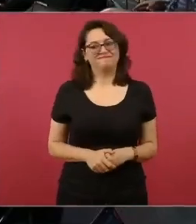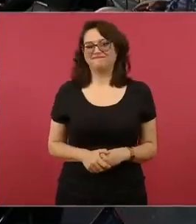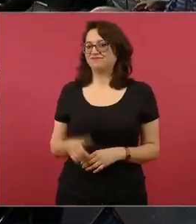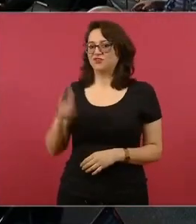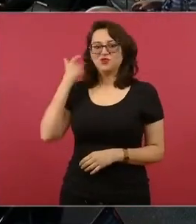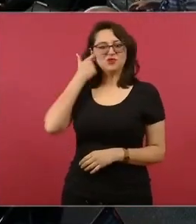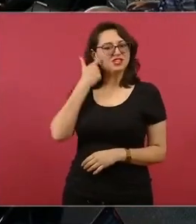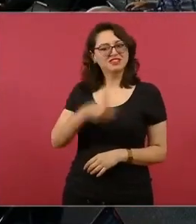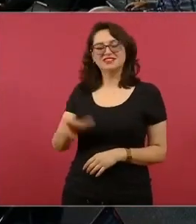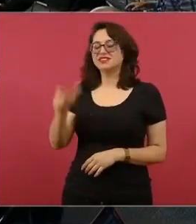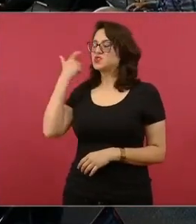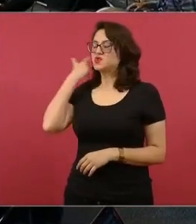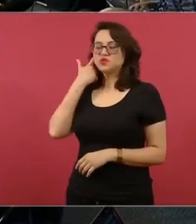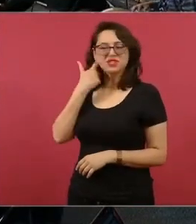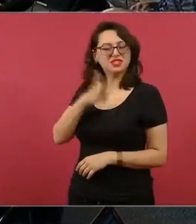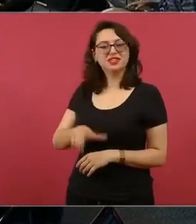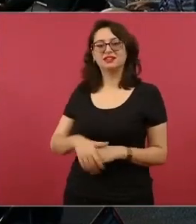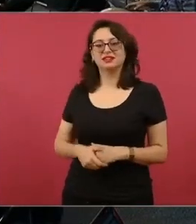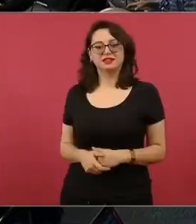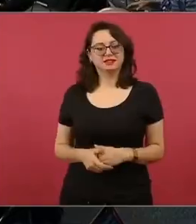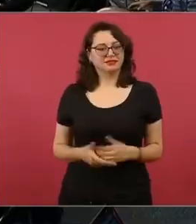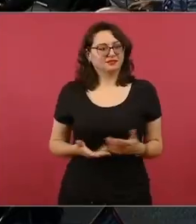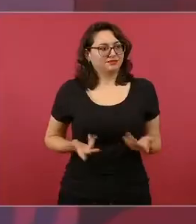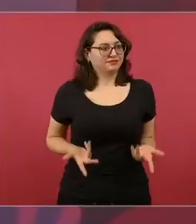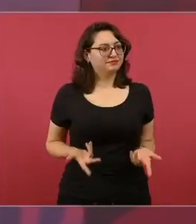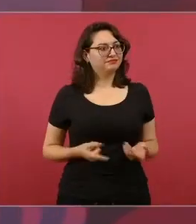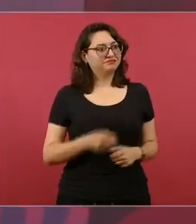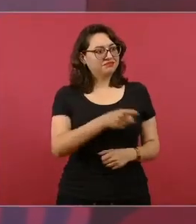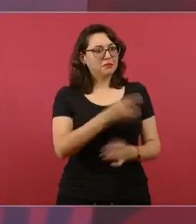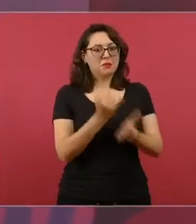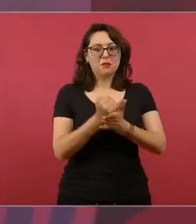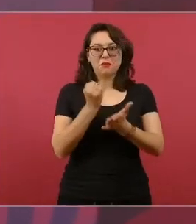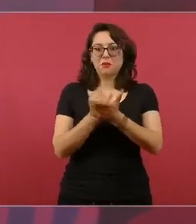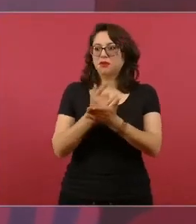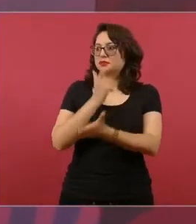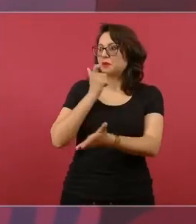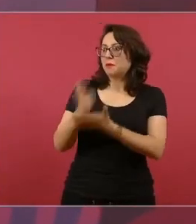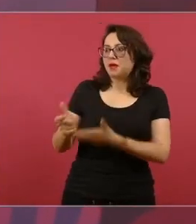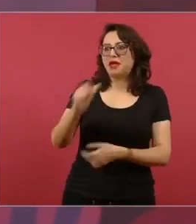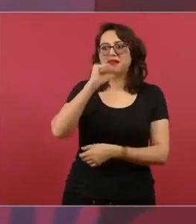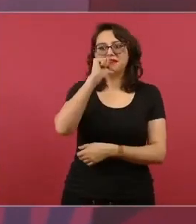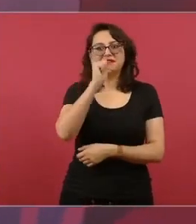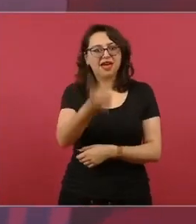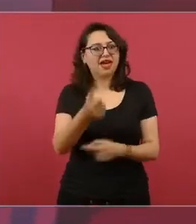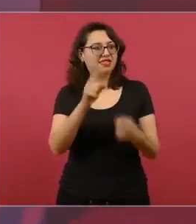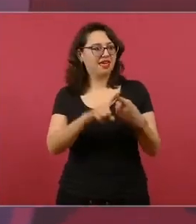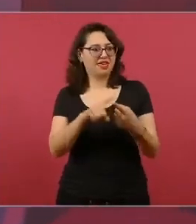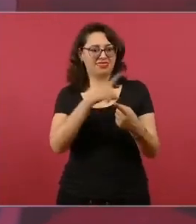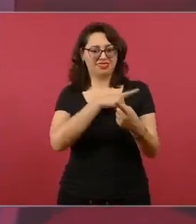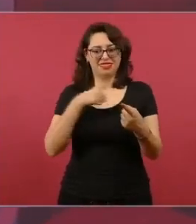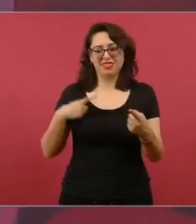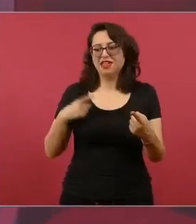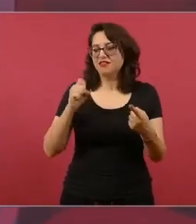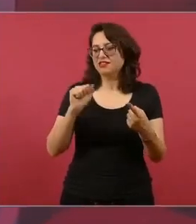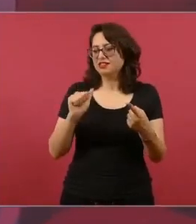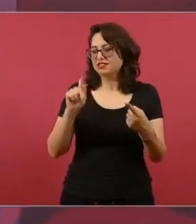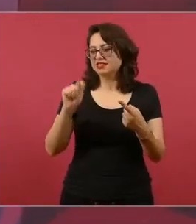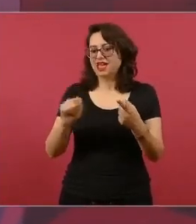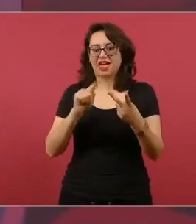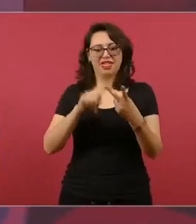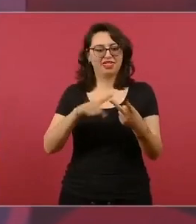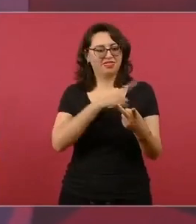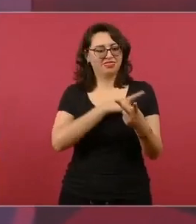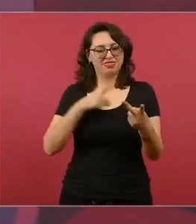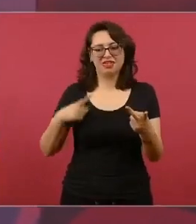Las deudas al SAT y a Pemex y a la Comisión Federal de Electricidad, no sé,